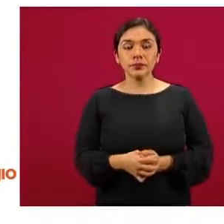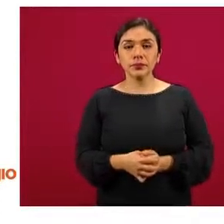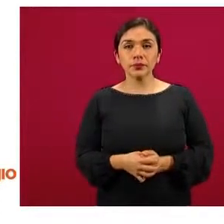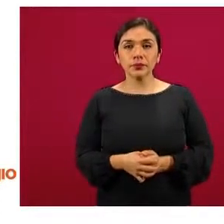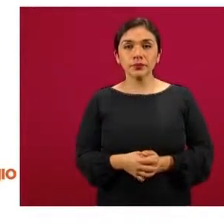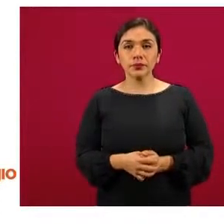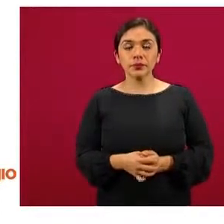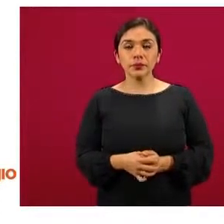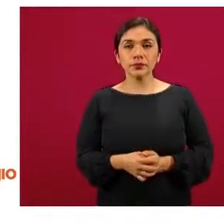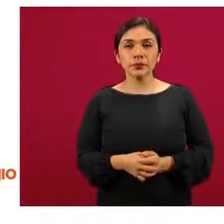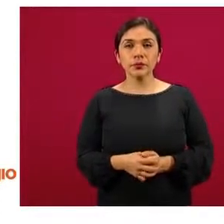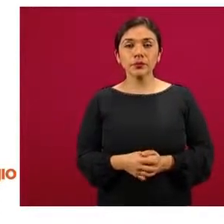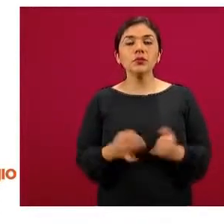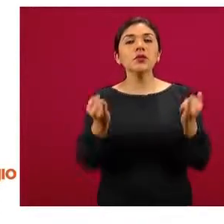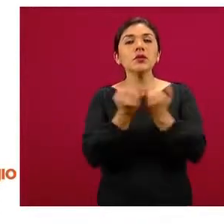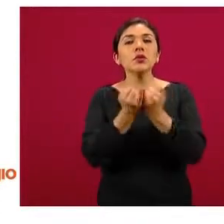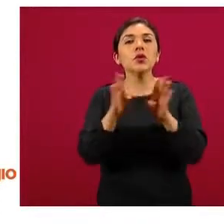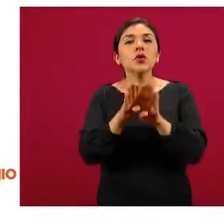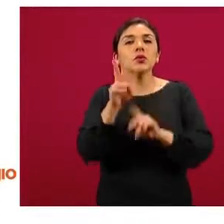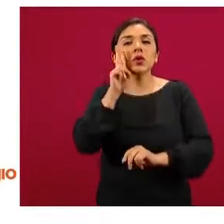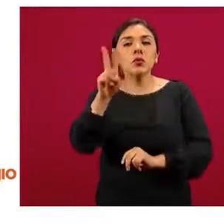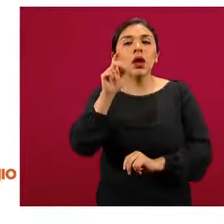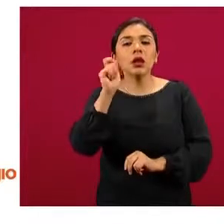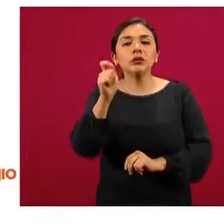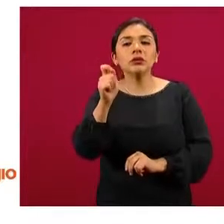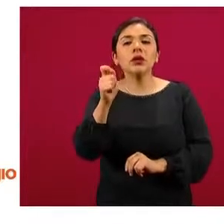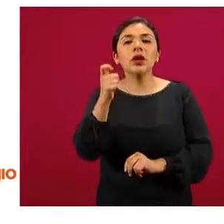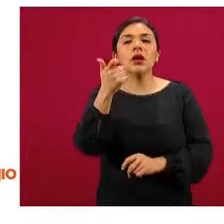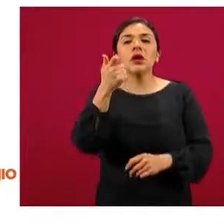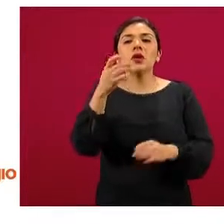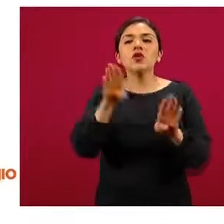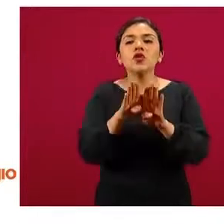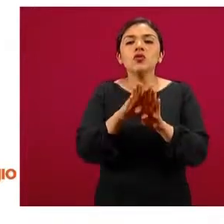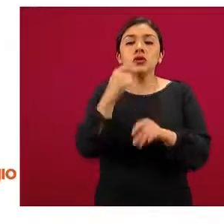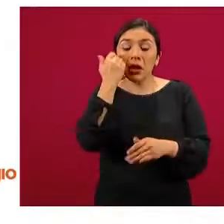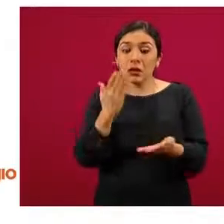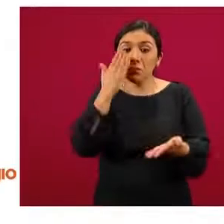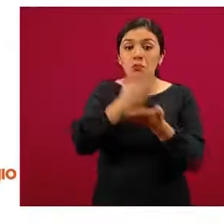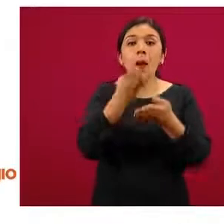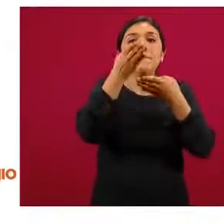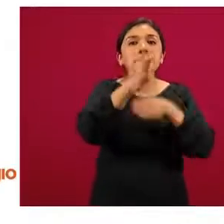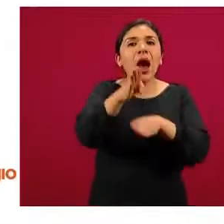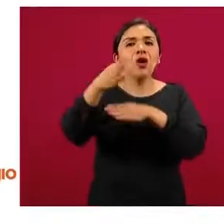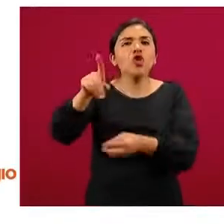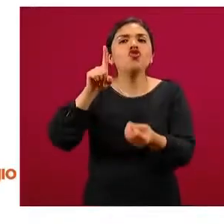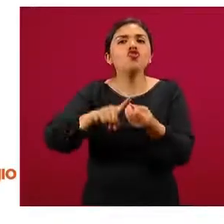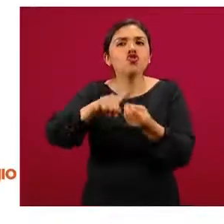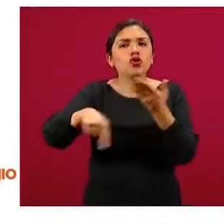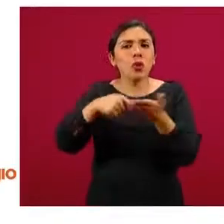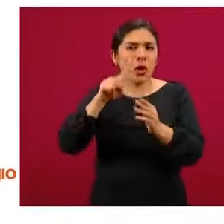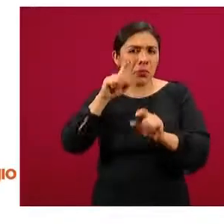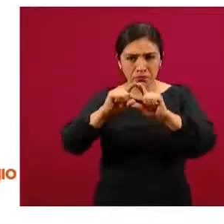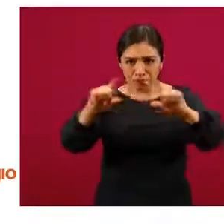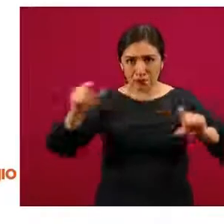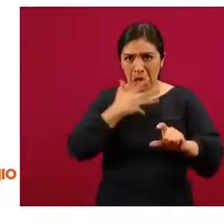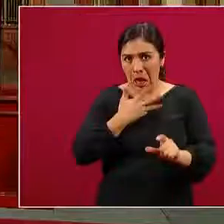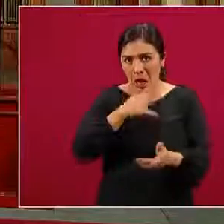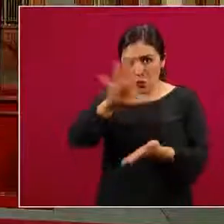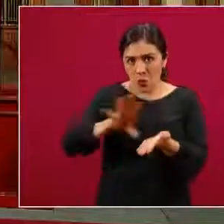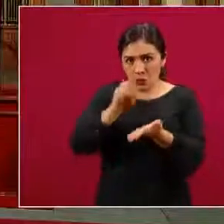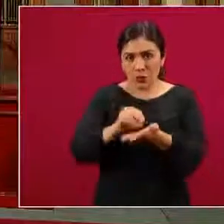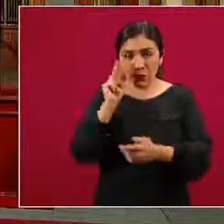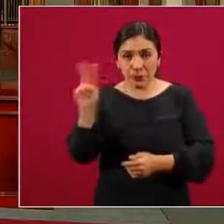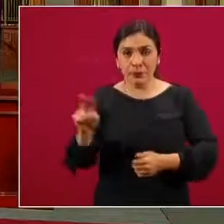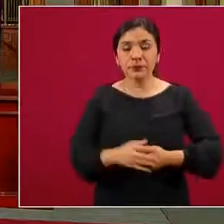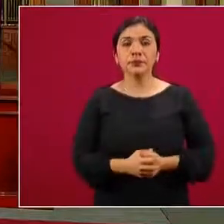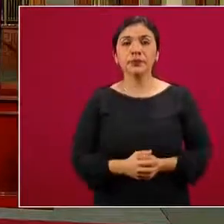comerciales a los que se pueden acercar para solicitar ese crédito, están ahí, están ahora, están disponibles. La